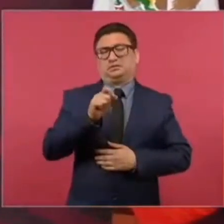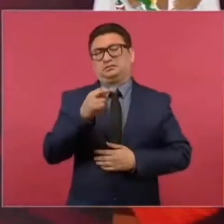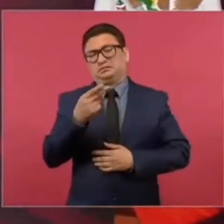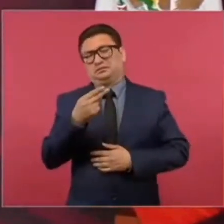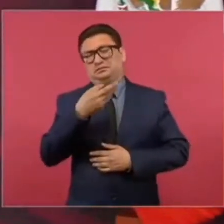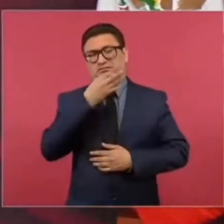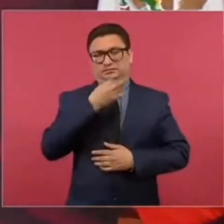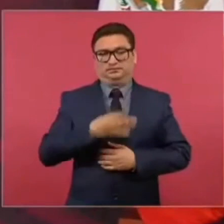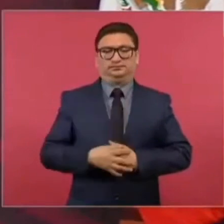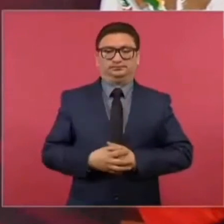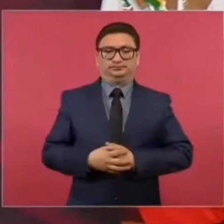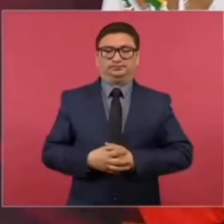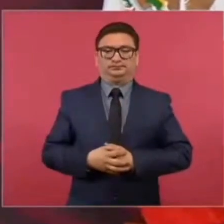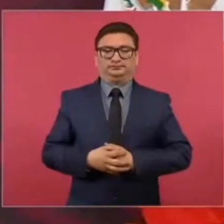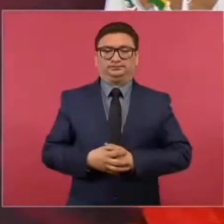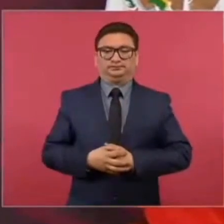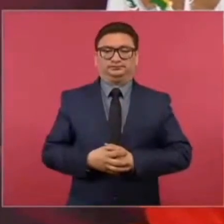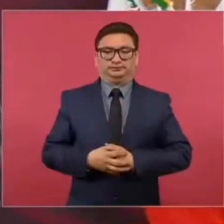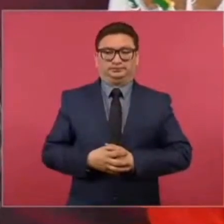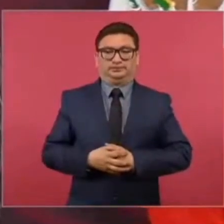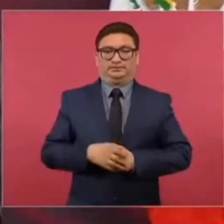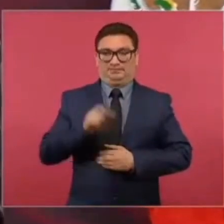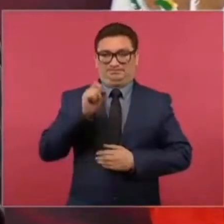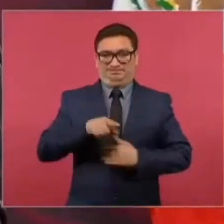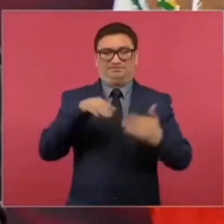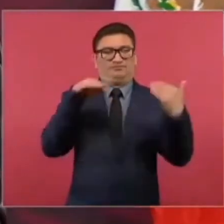minutos, por esa vía.